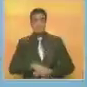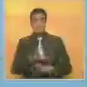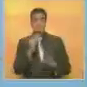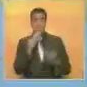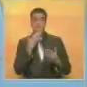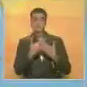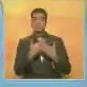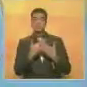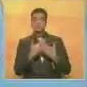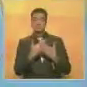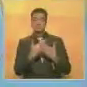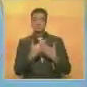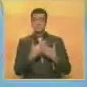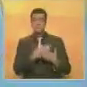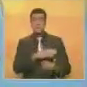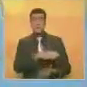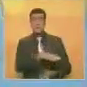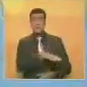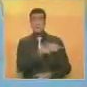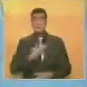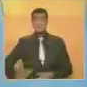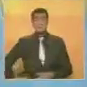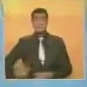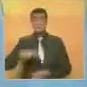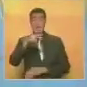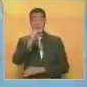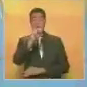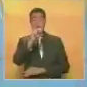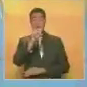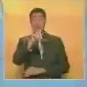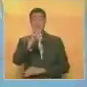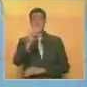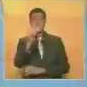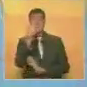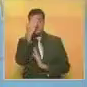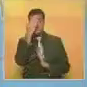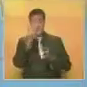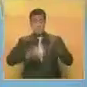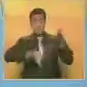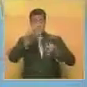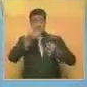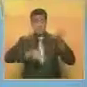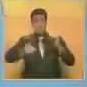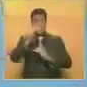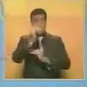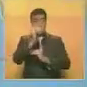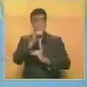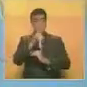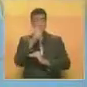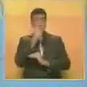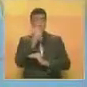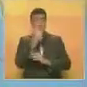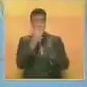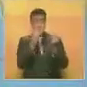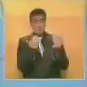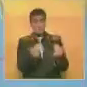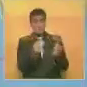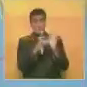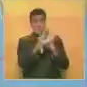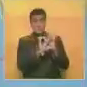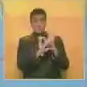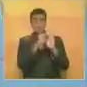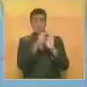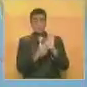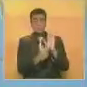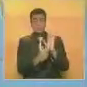Muchísimas gracias, Endrina. El presidente de Fedecámaras, Noel Álvarez, anunció que solicitará ante el Tribunal Supremo de Justicia que declare la vigencia plena de la Constitución